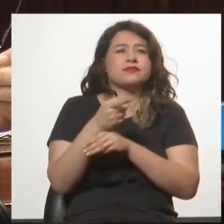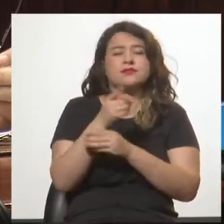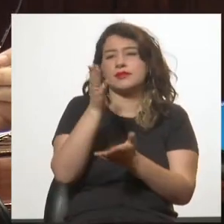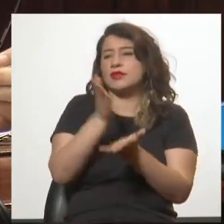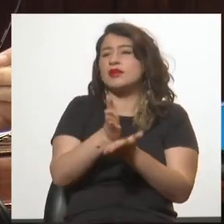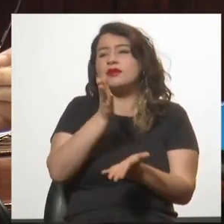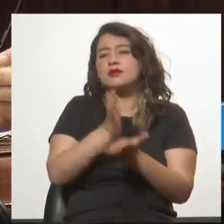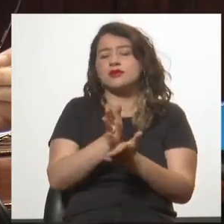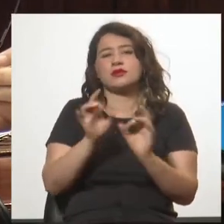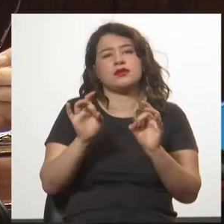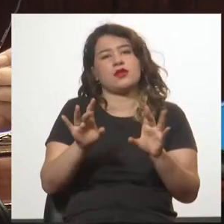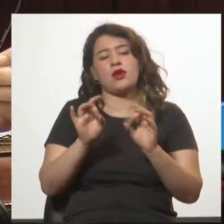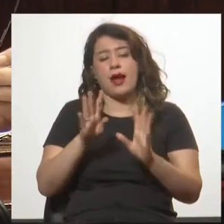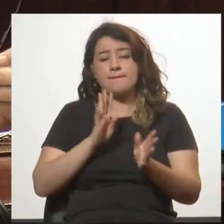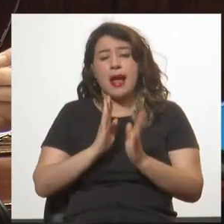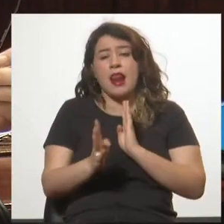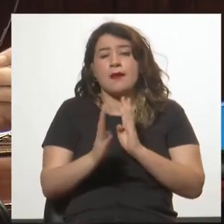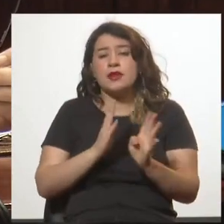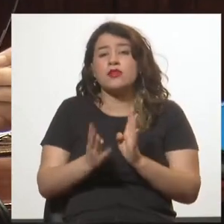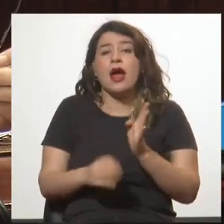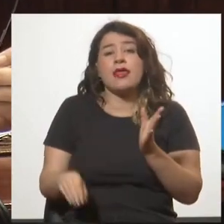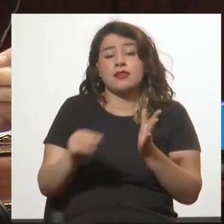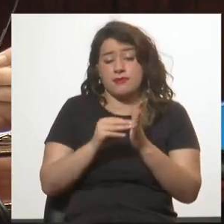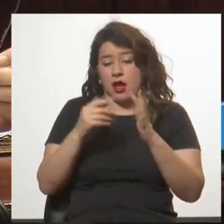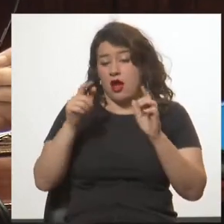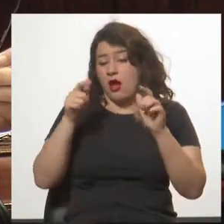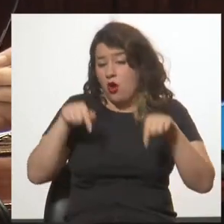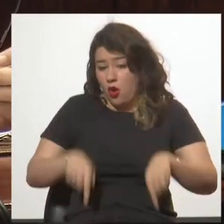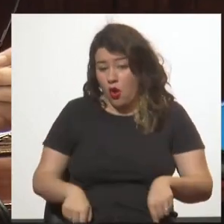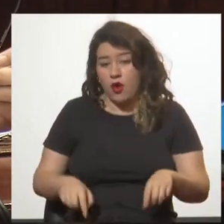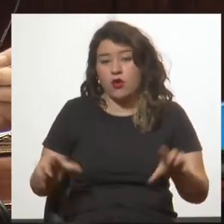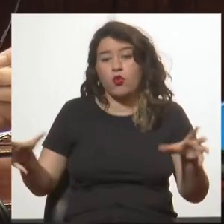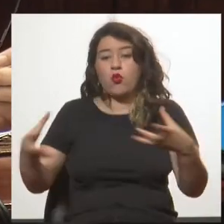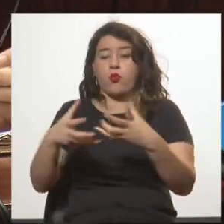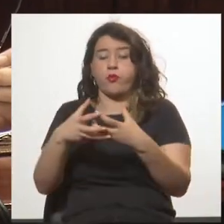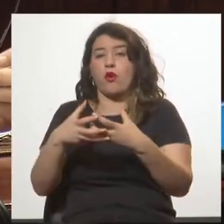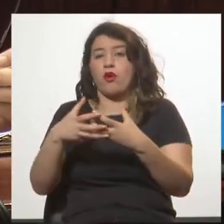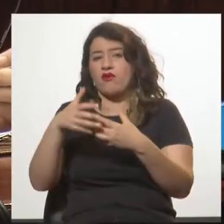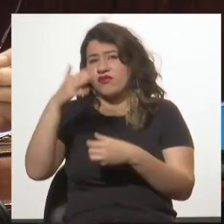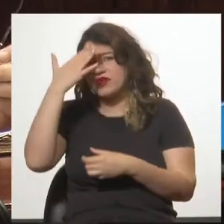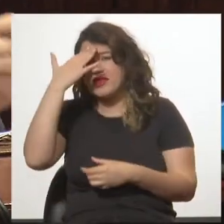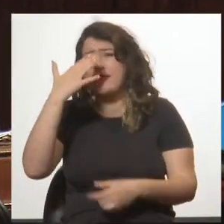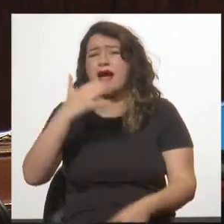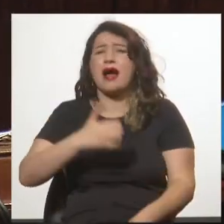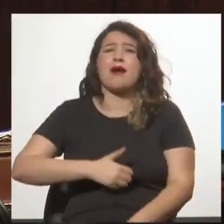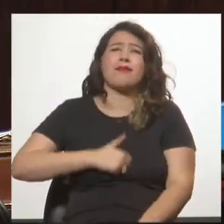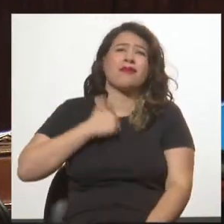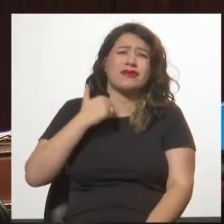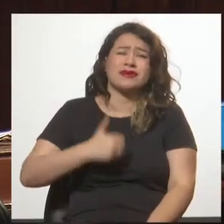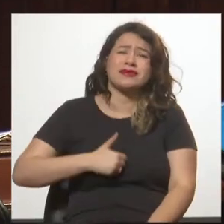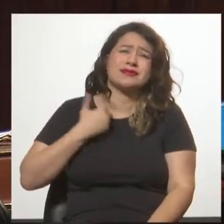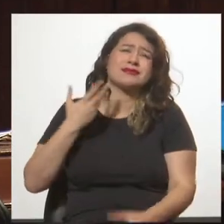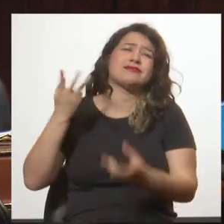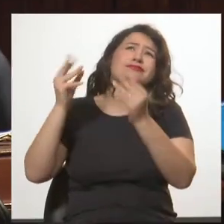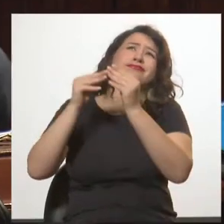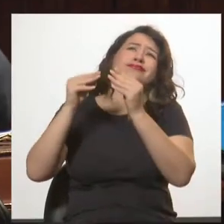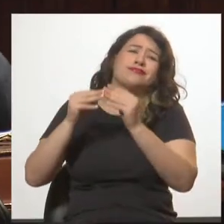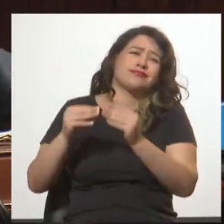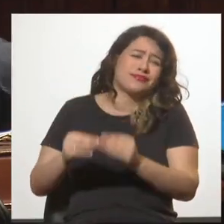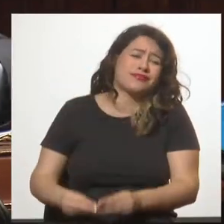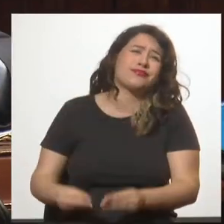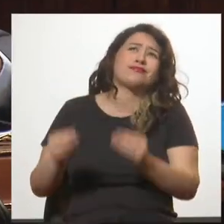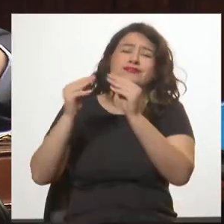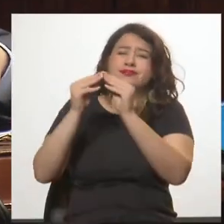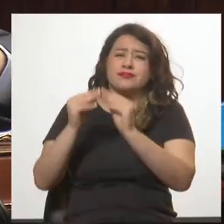derecho natural del parlamento que además quienes hoy están en la oposición lo han usado reiteradas veces muchísimas